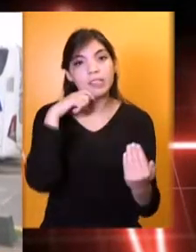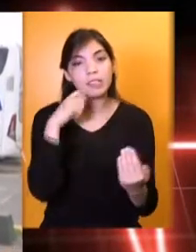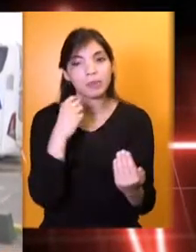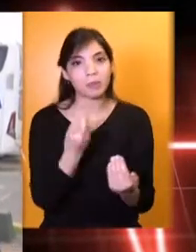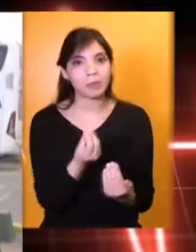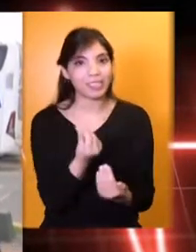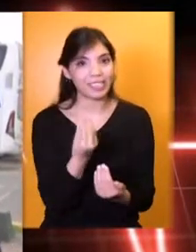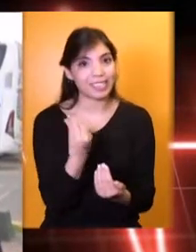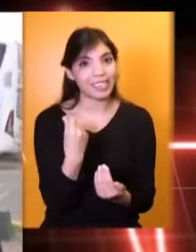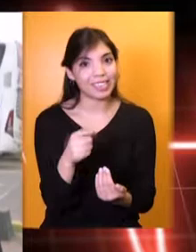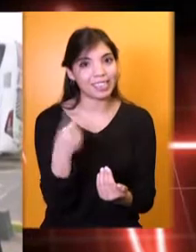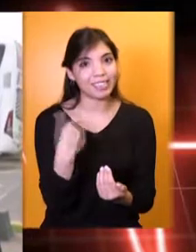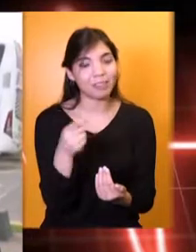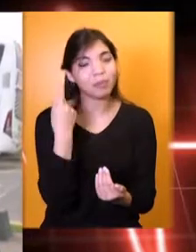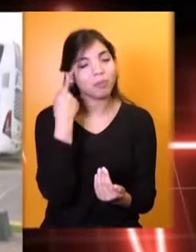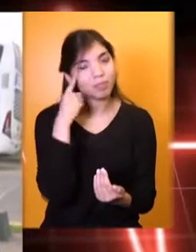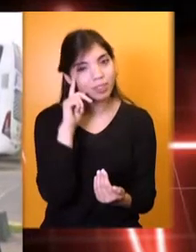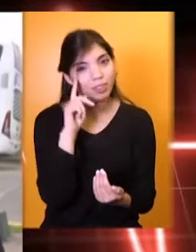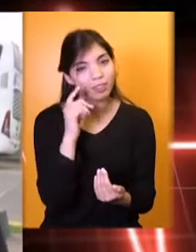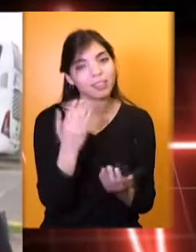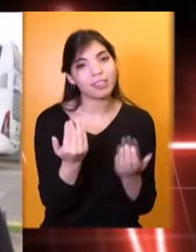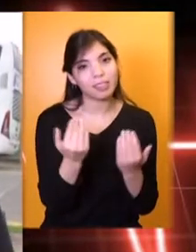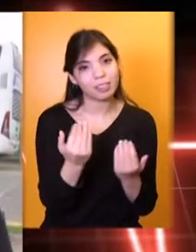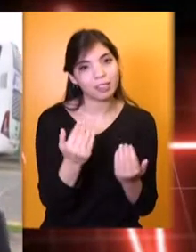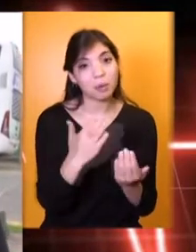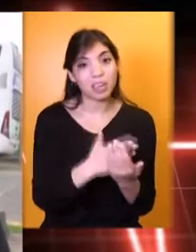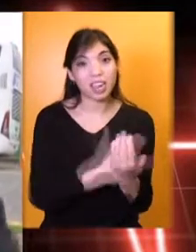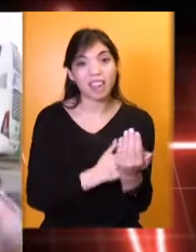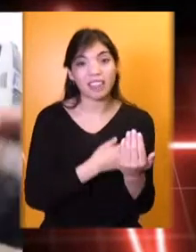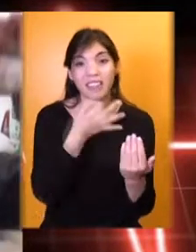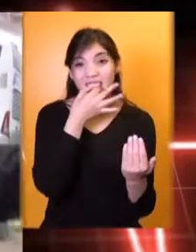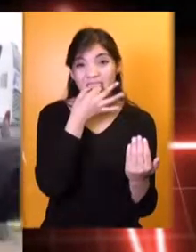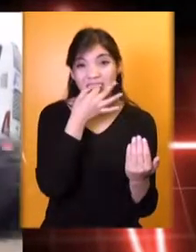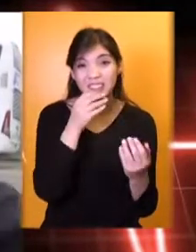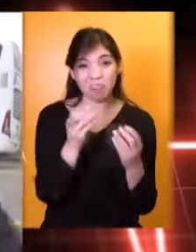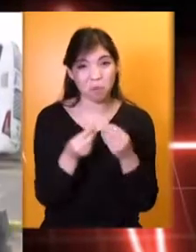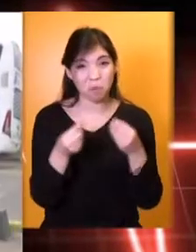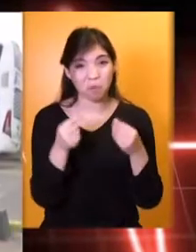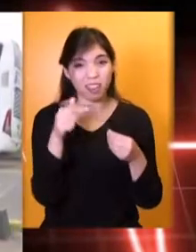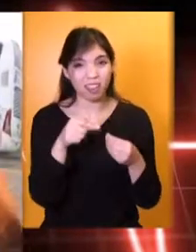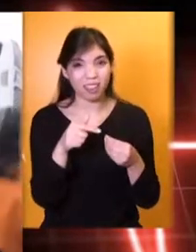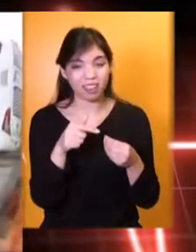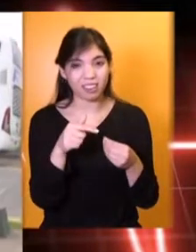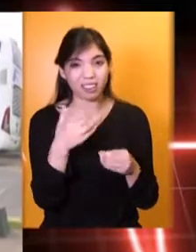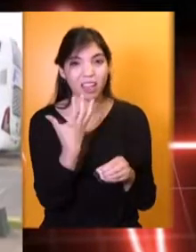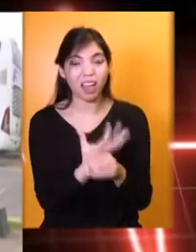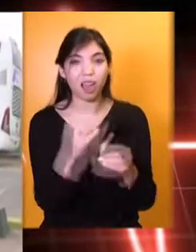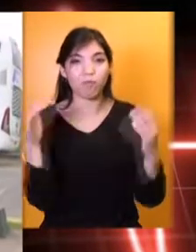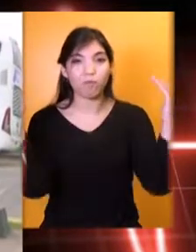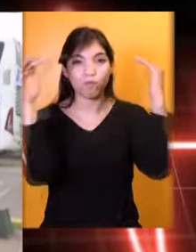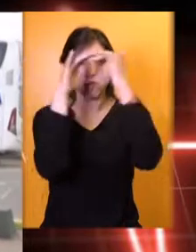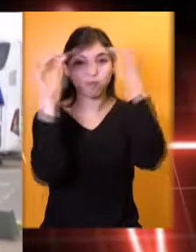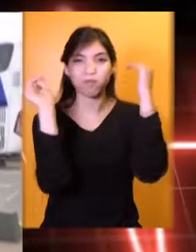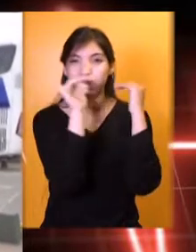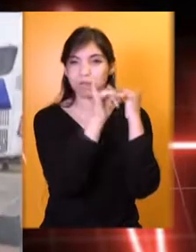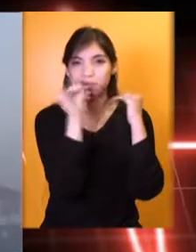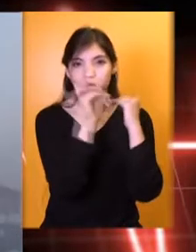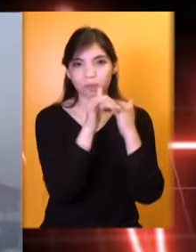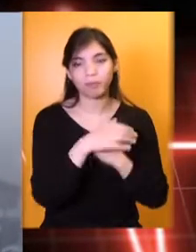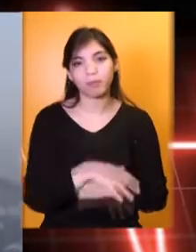poco caro, pero porque la leña verde, esa es la que... es a perder el